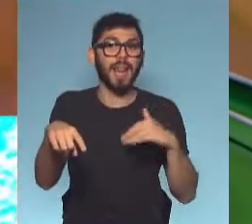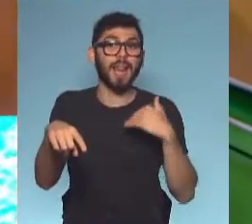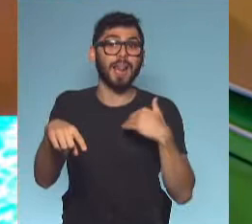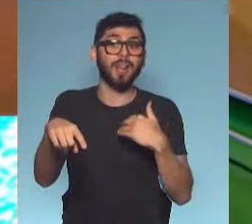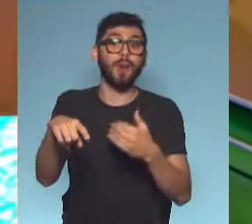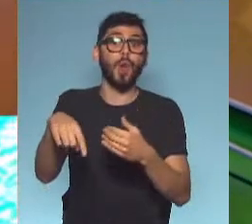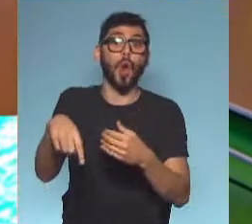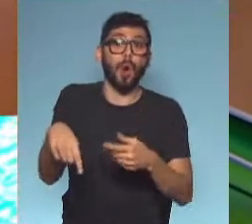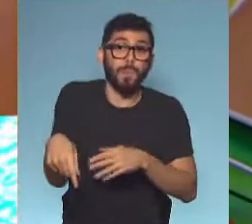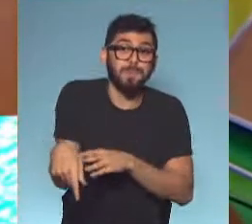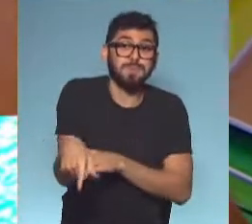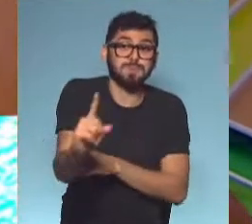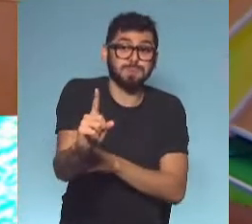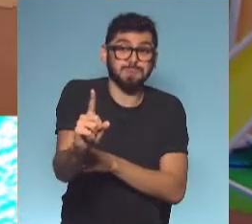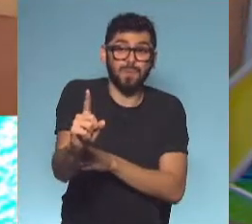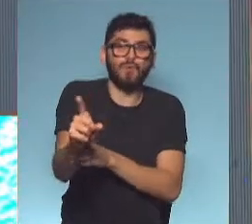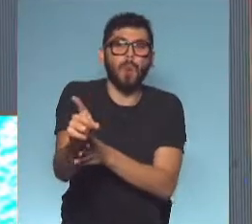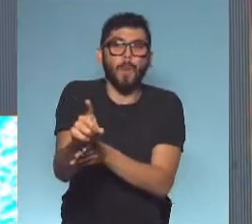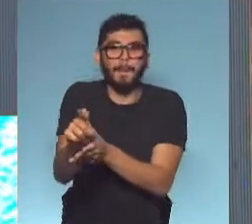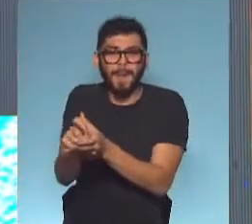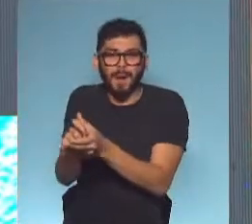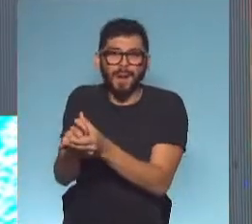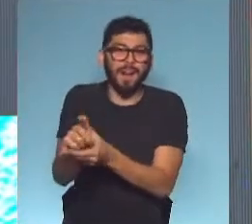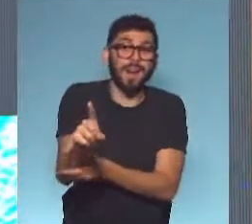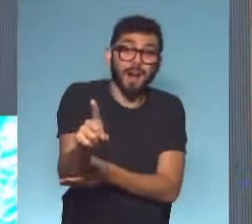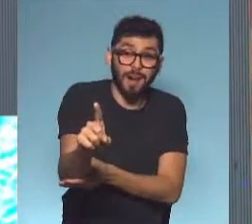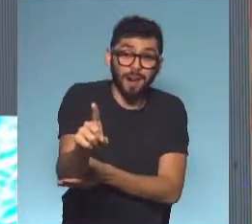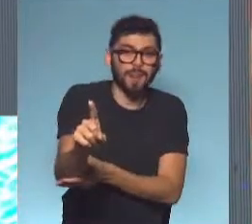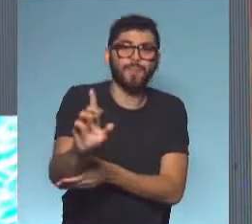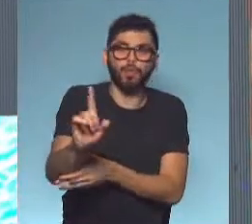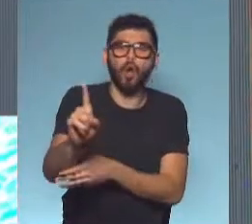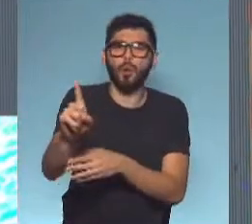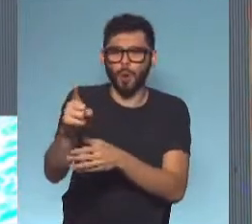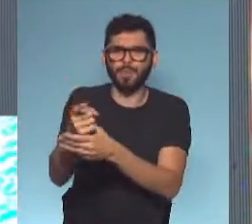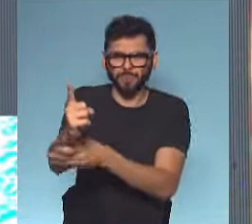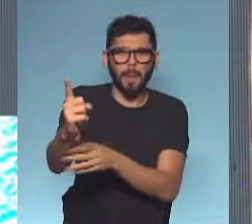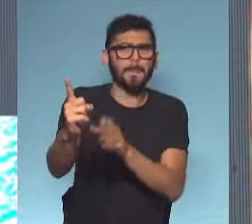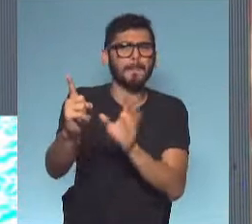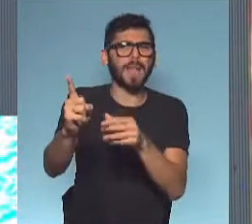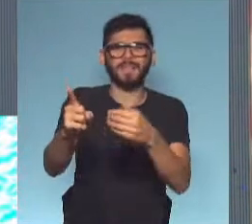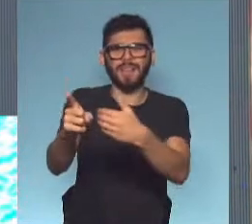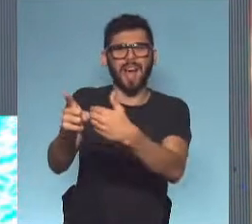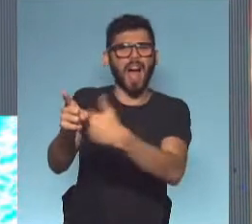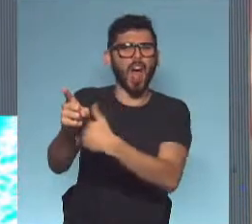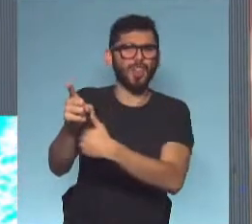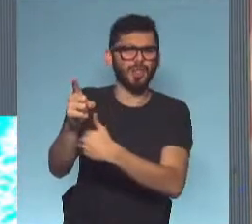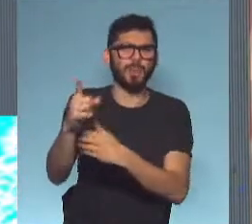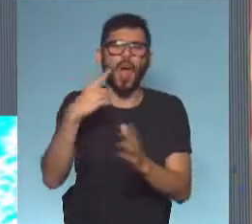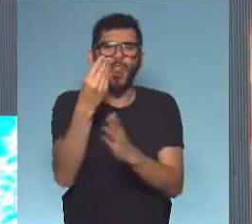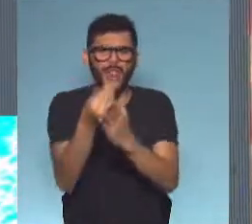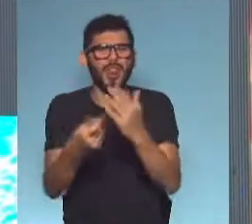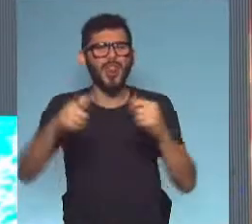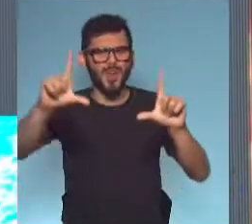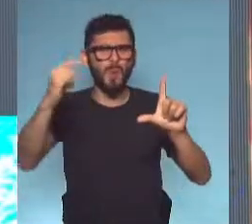está sí, metida en el cuerpo. Sí, pero por dentro va otra parte también. Creo que en una de las plaquitas tenemos la imagen como para